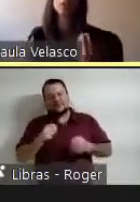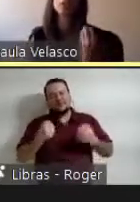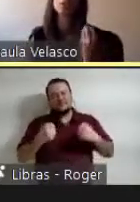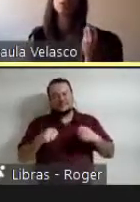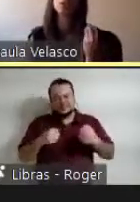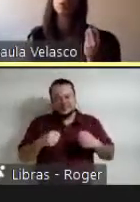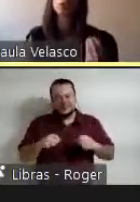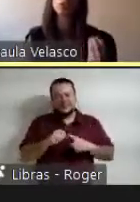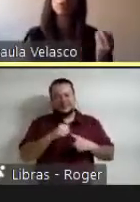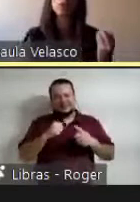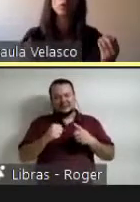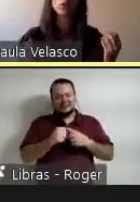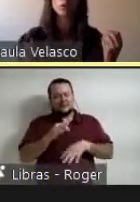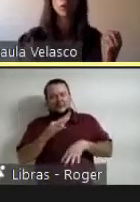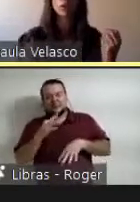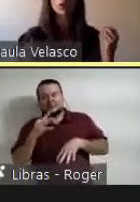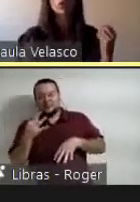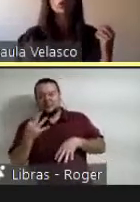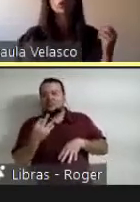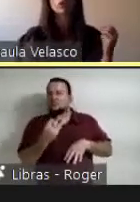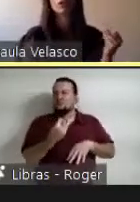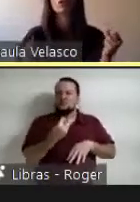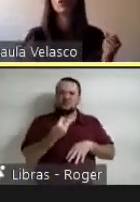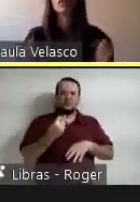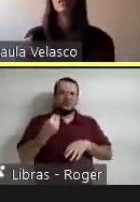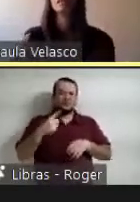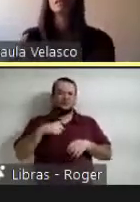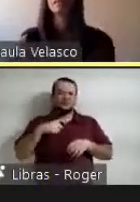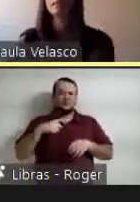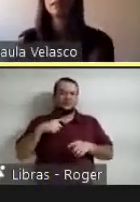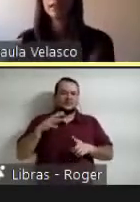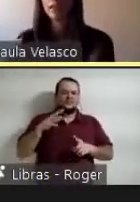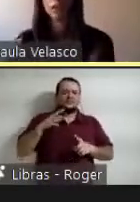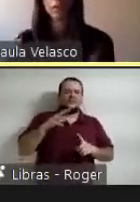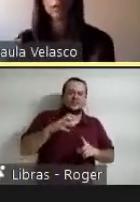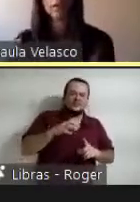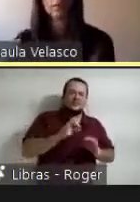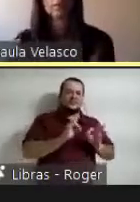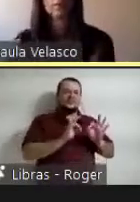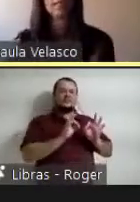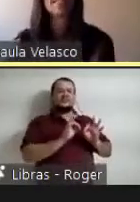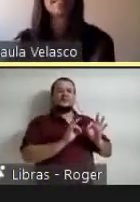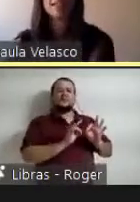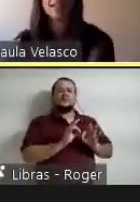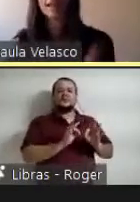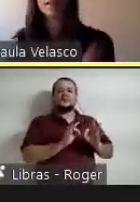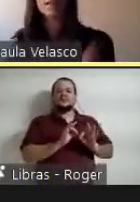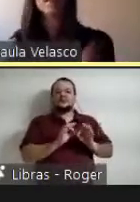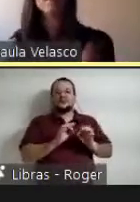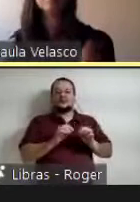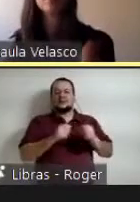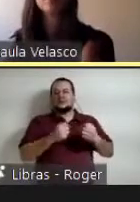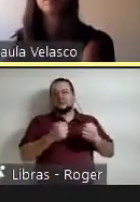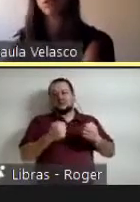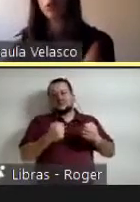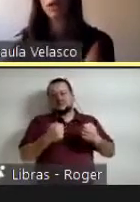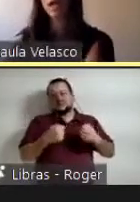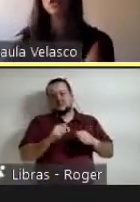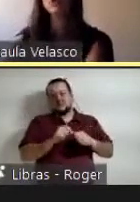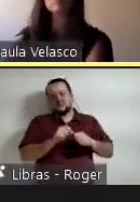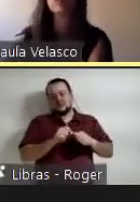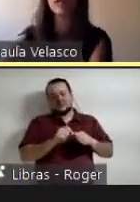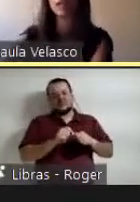pericia con que se introducía los ajustes son testamentos de la habilidad artística del hombre que se hacía intrínsecamente